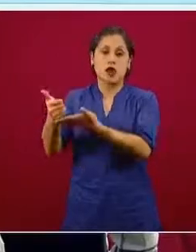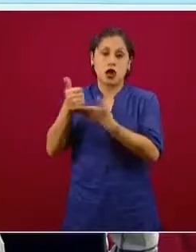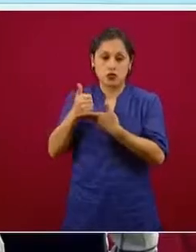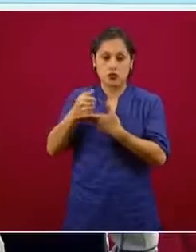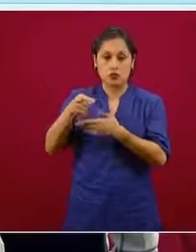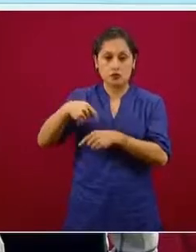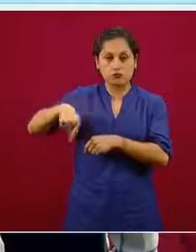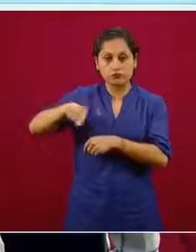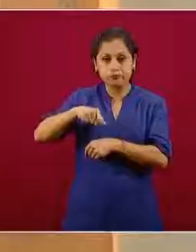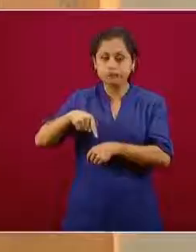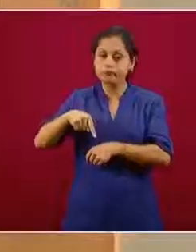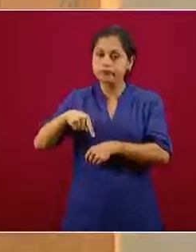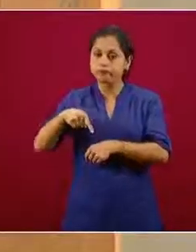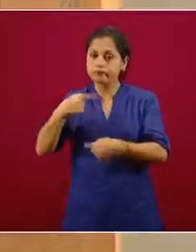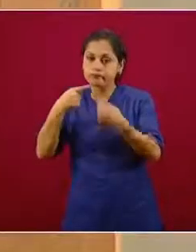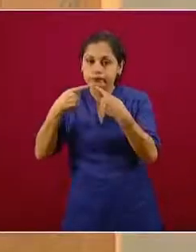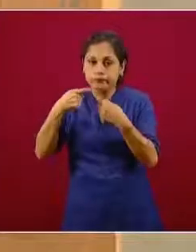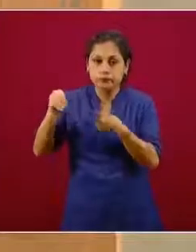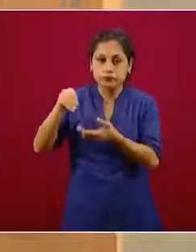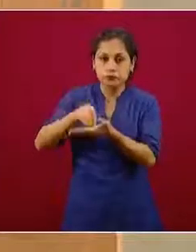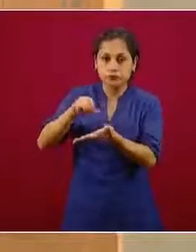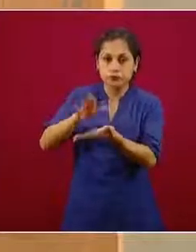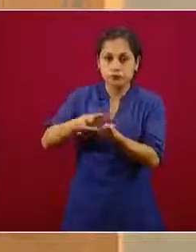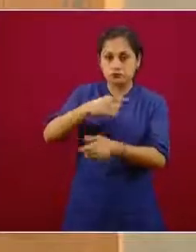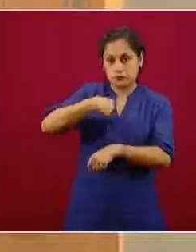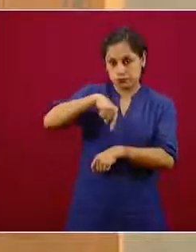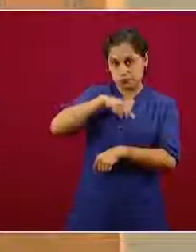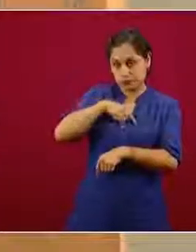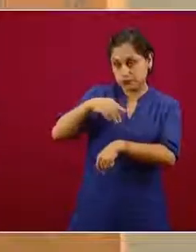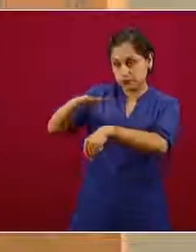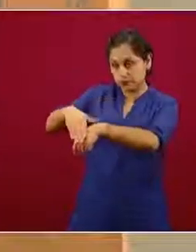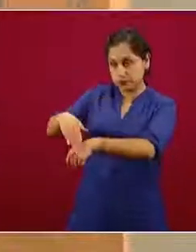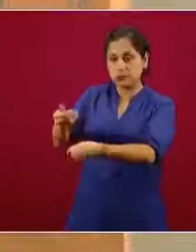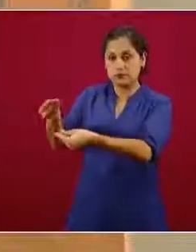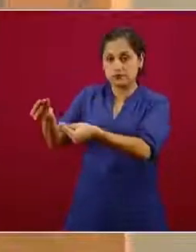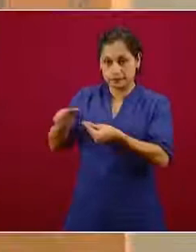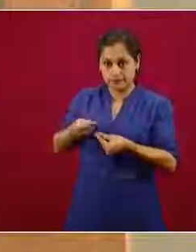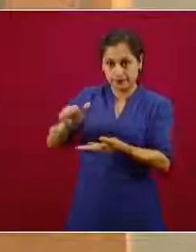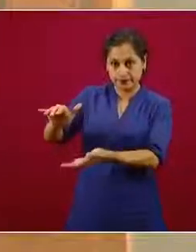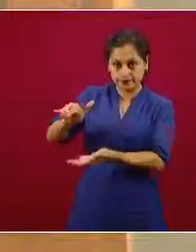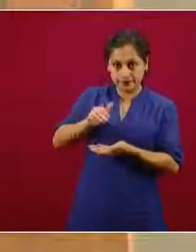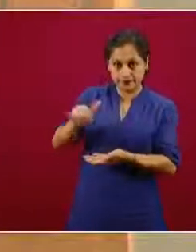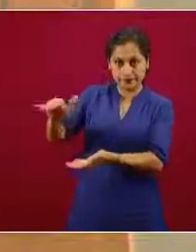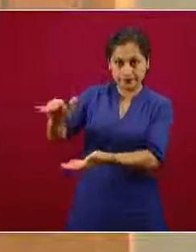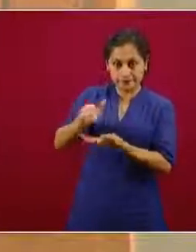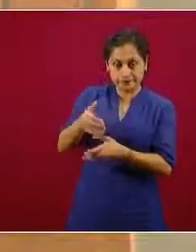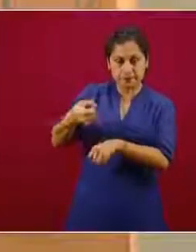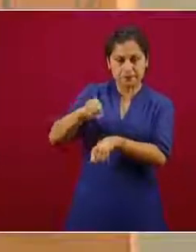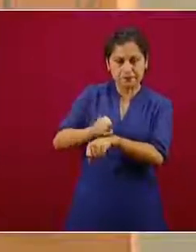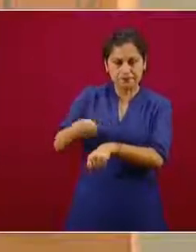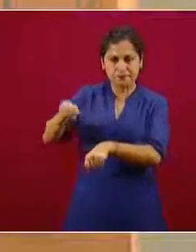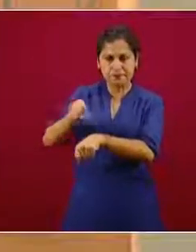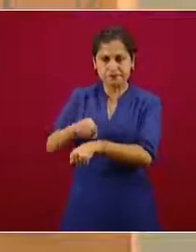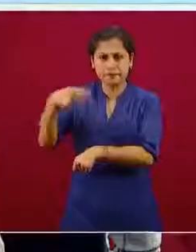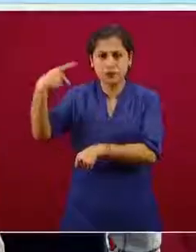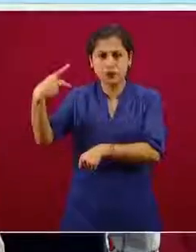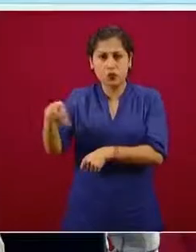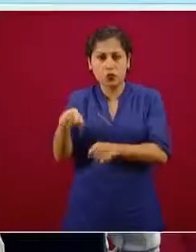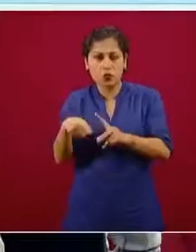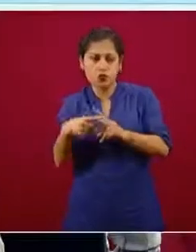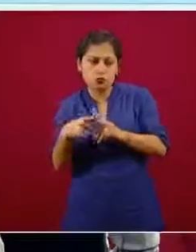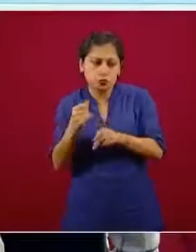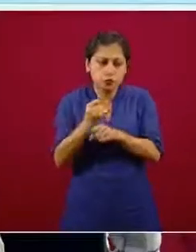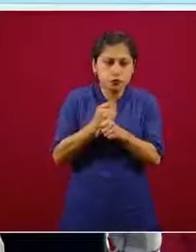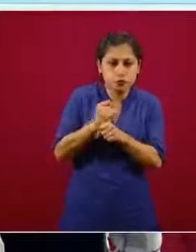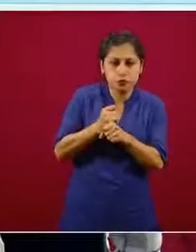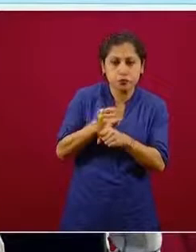políticas públicas, y cada semana nos entregan un paquete de actualizaciones de la predicción. Este es el grupo que le